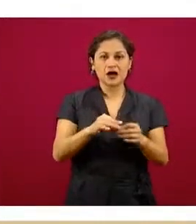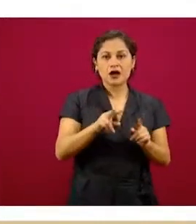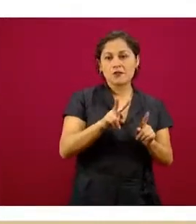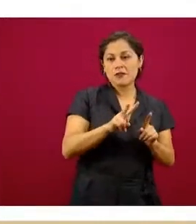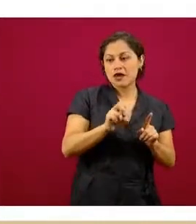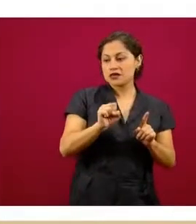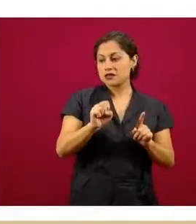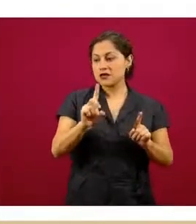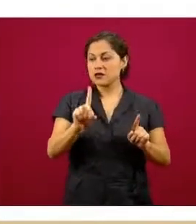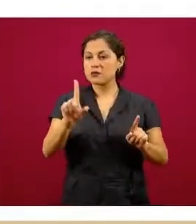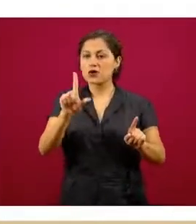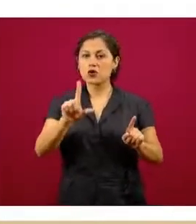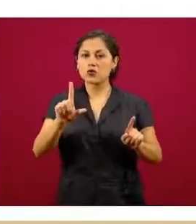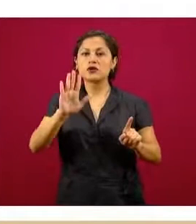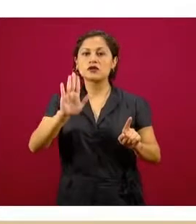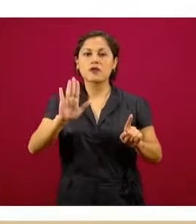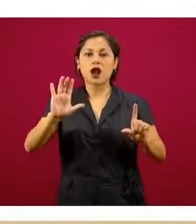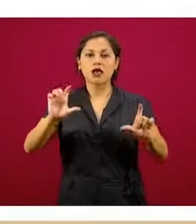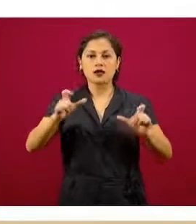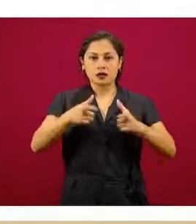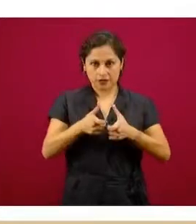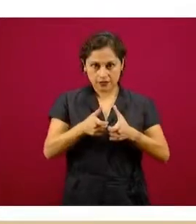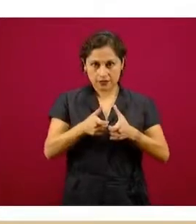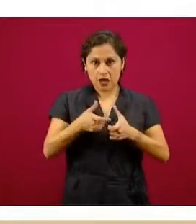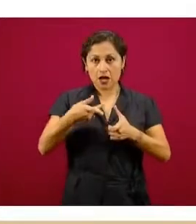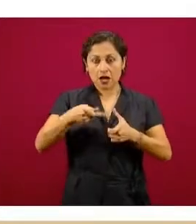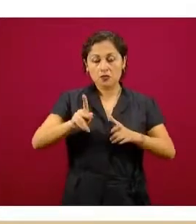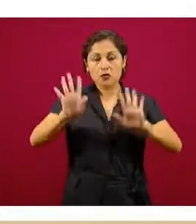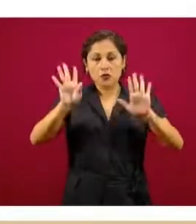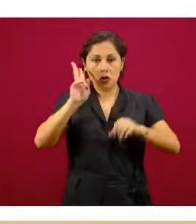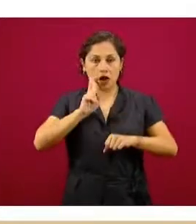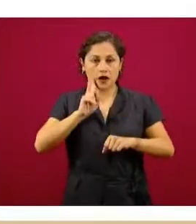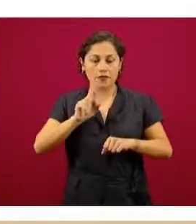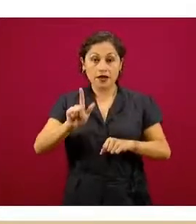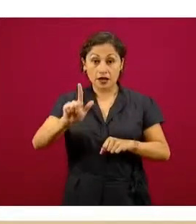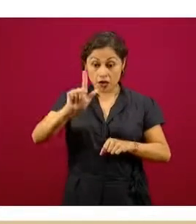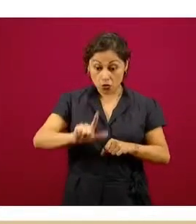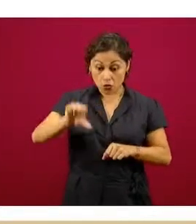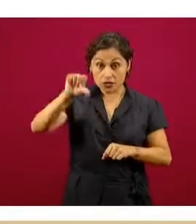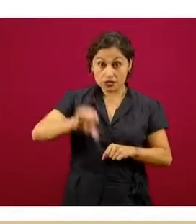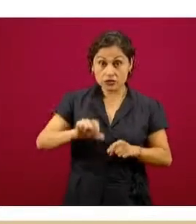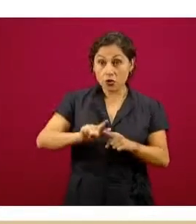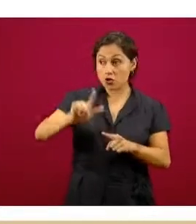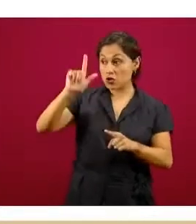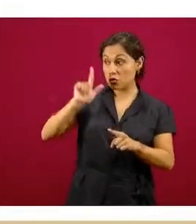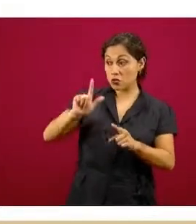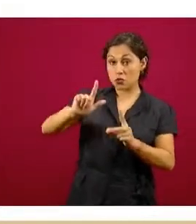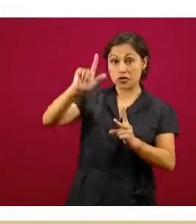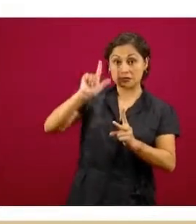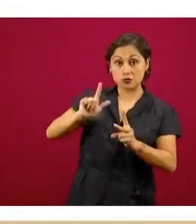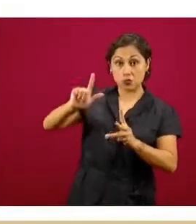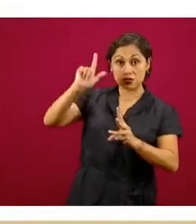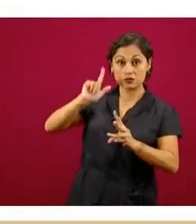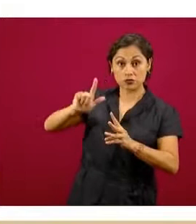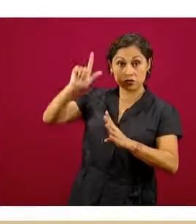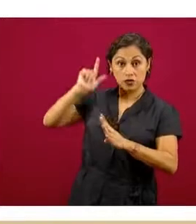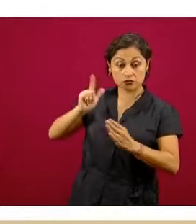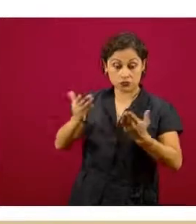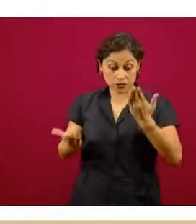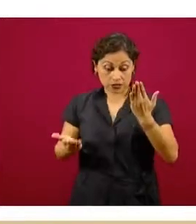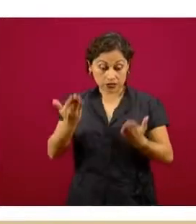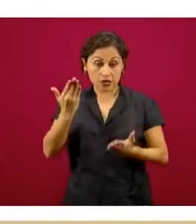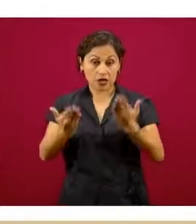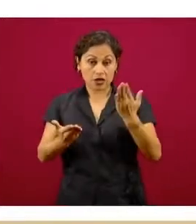haber una disminución, pero igual si comparamos este lunes con el lunes de la semana pasada y el lunes de hace 2 semanas y el lunes de hace 3 semanas, de